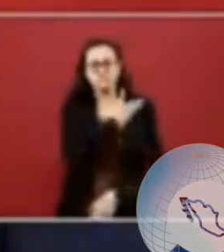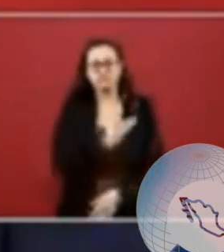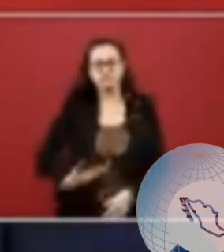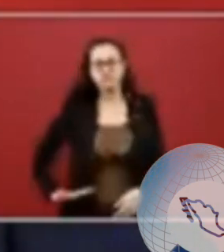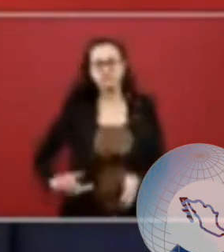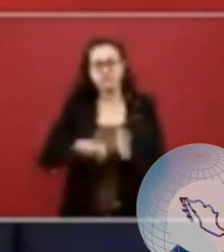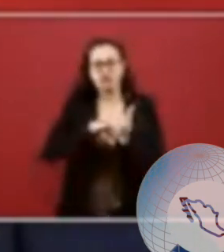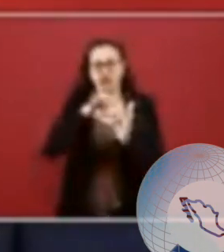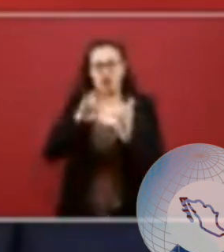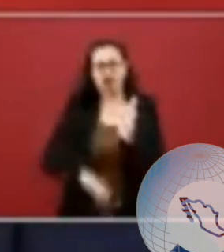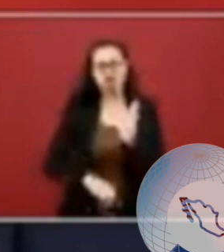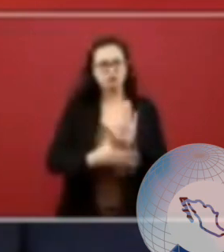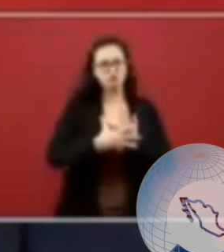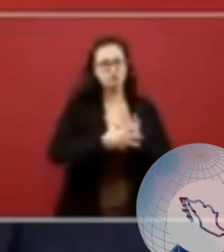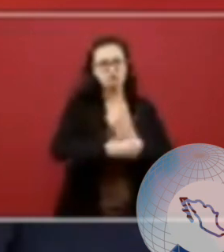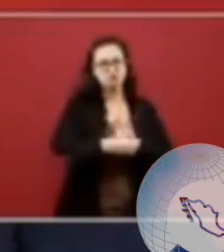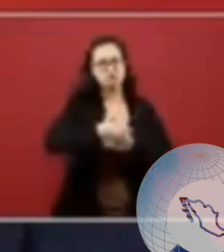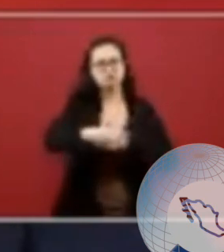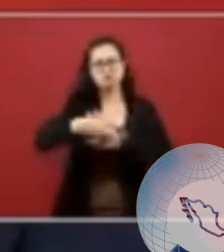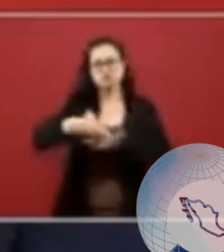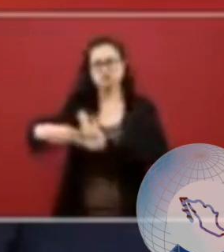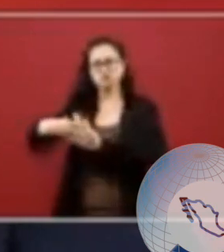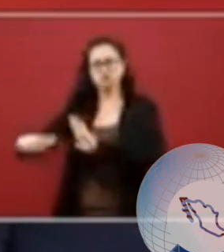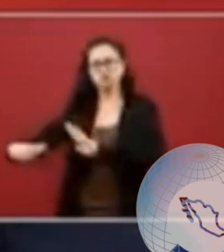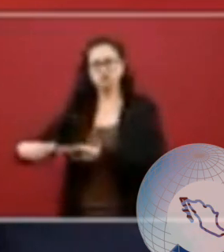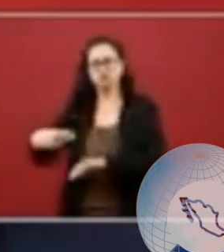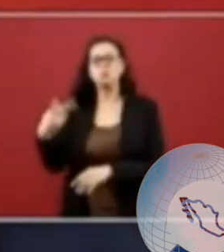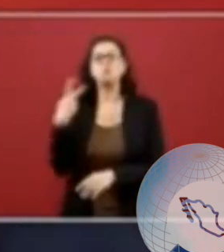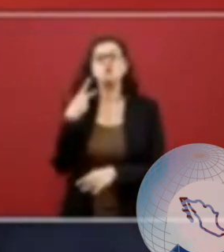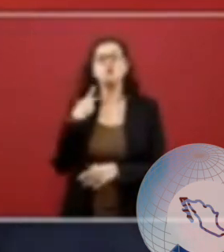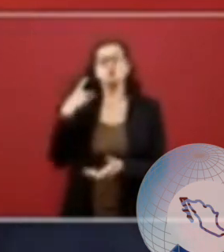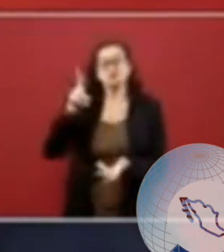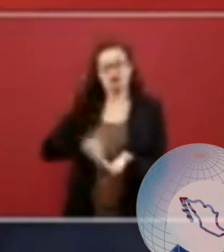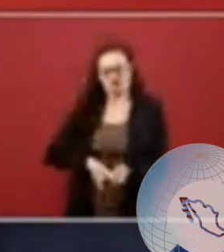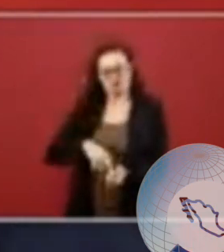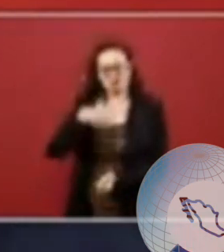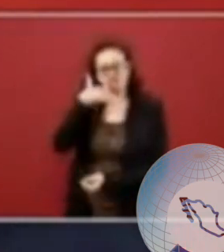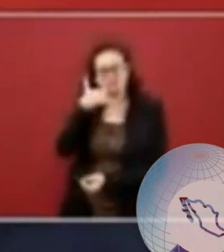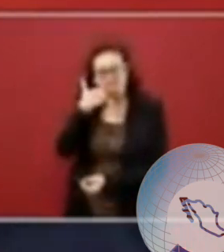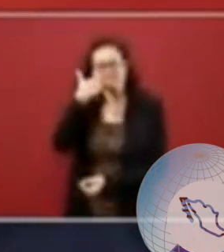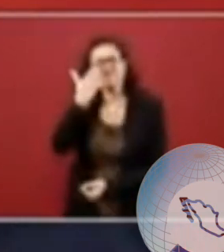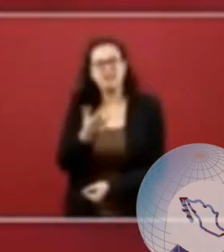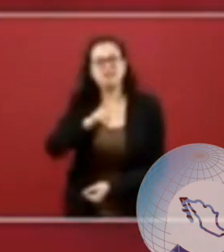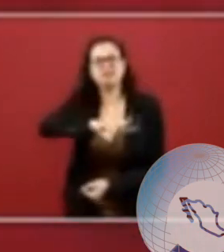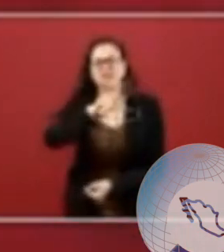presidente, la voluntad política de acabar con la corrupción.